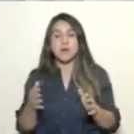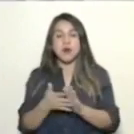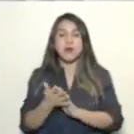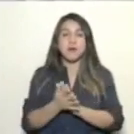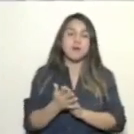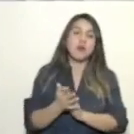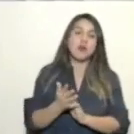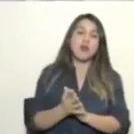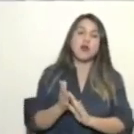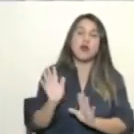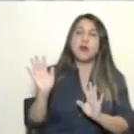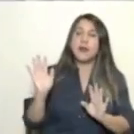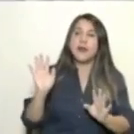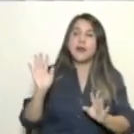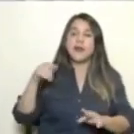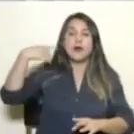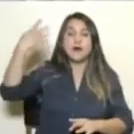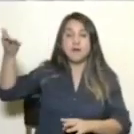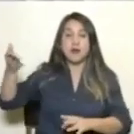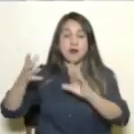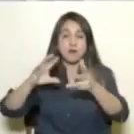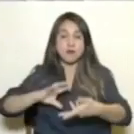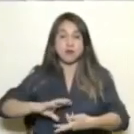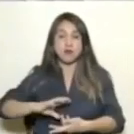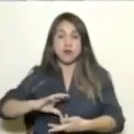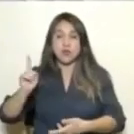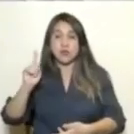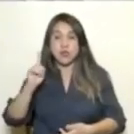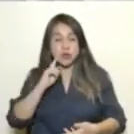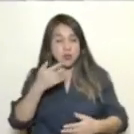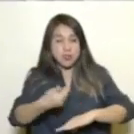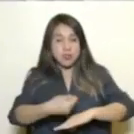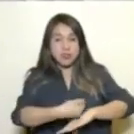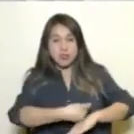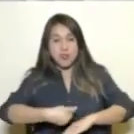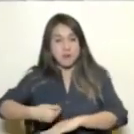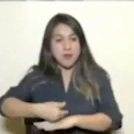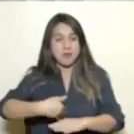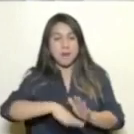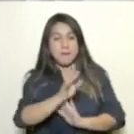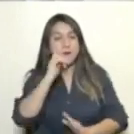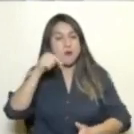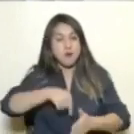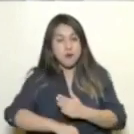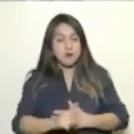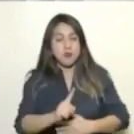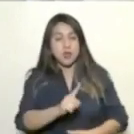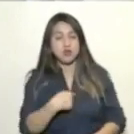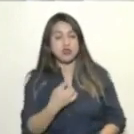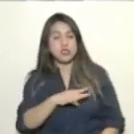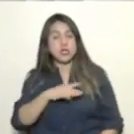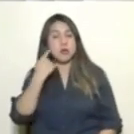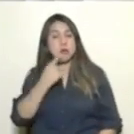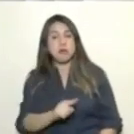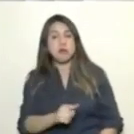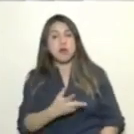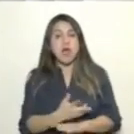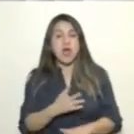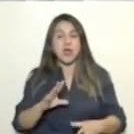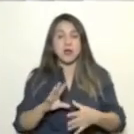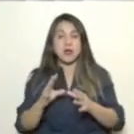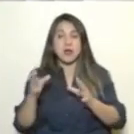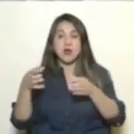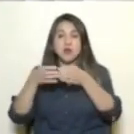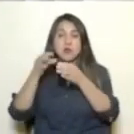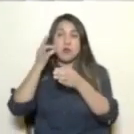Street que nos dice que no hemos sabido escuchar al pueblo sus demandas más profundas y que hay un divorcio entre la